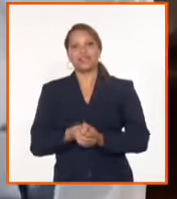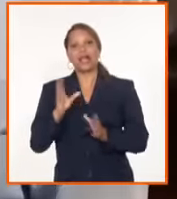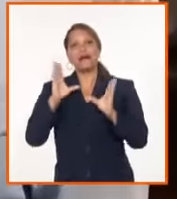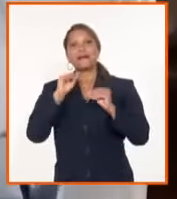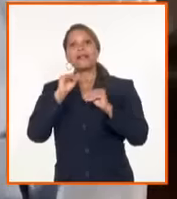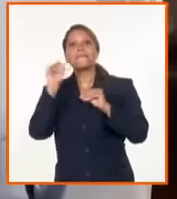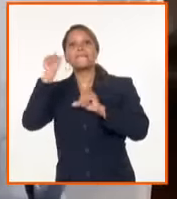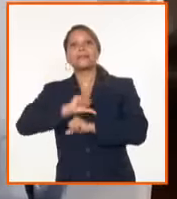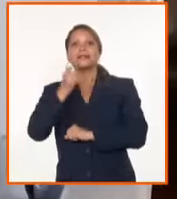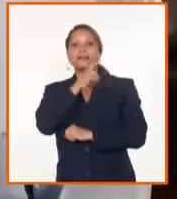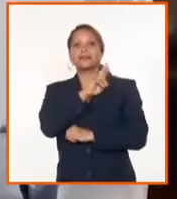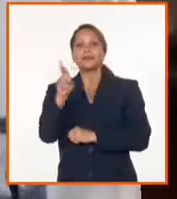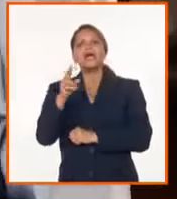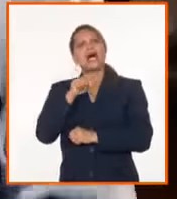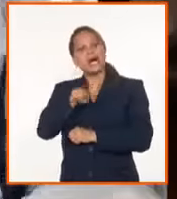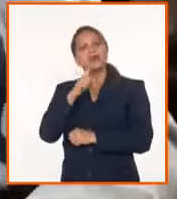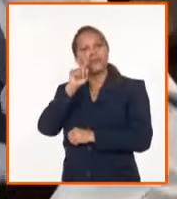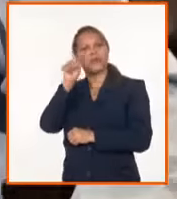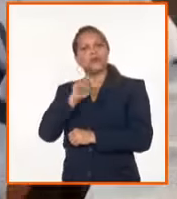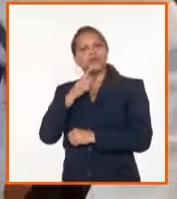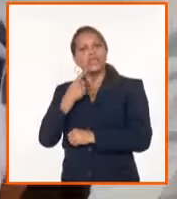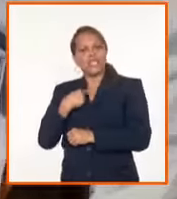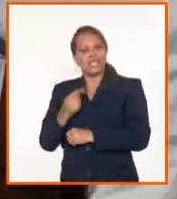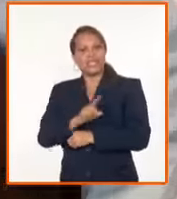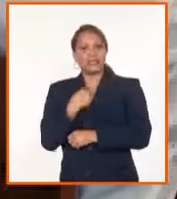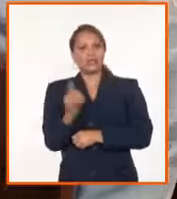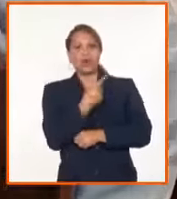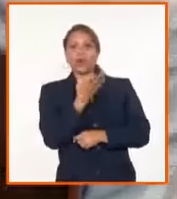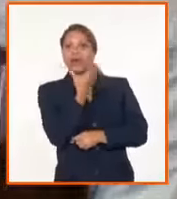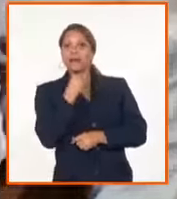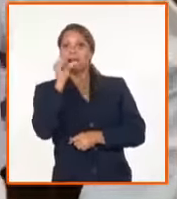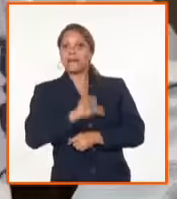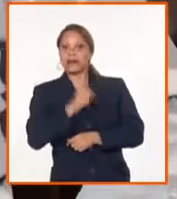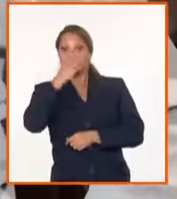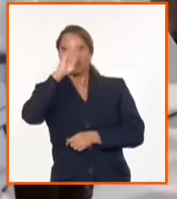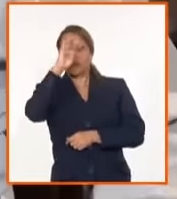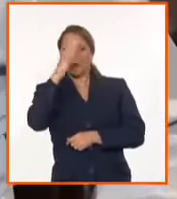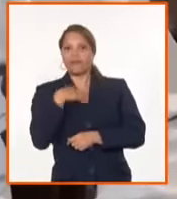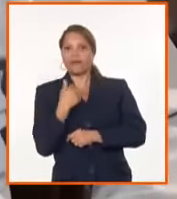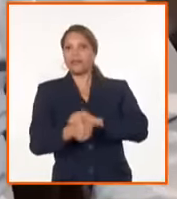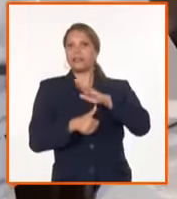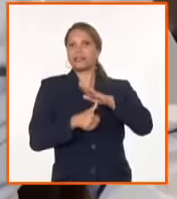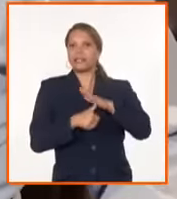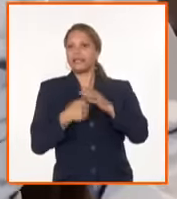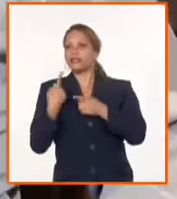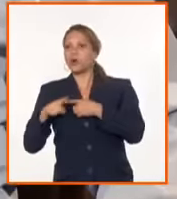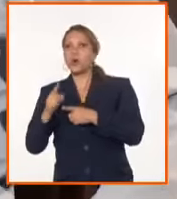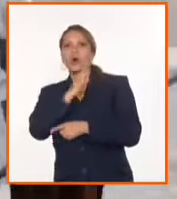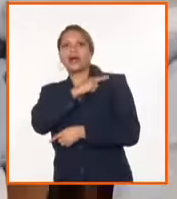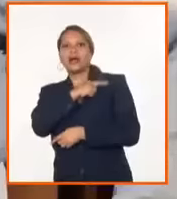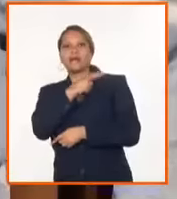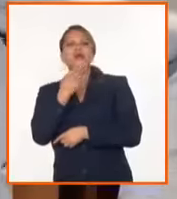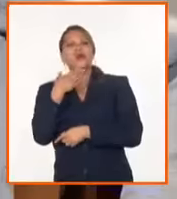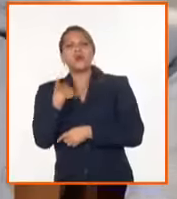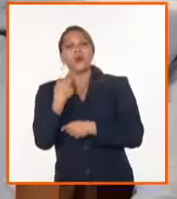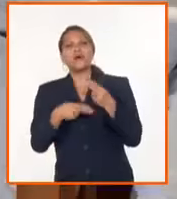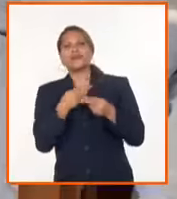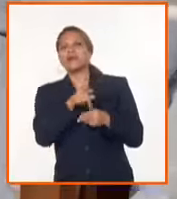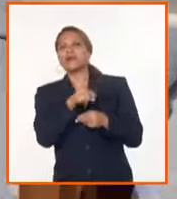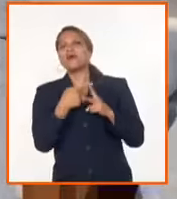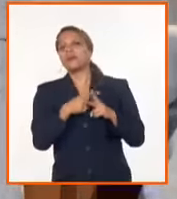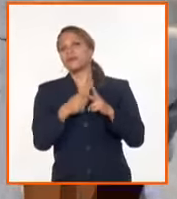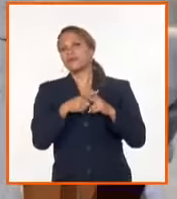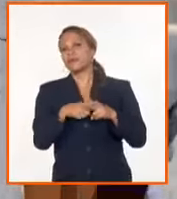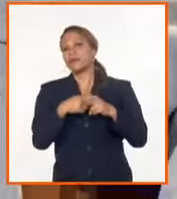Habría que ver qué ellos harían si estuvieran en la posición de nosotros dirigiendo, cómo encararían